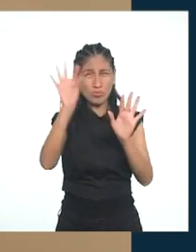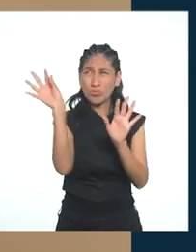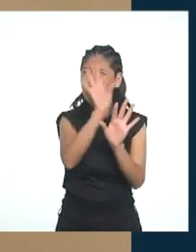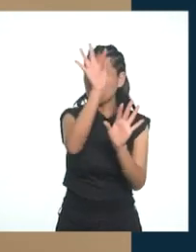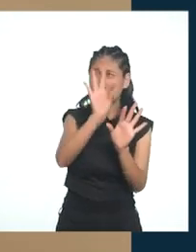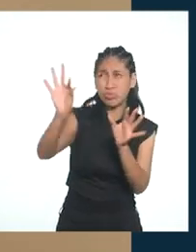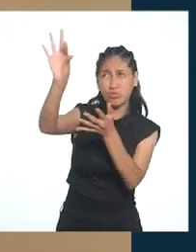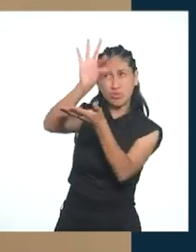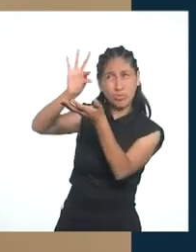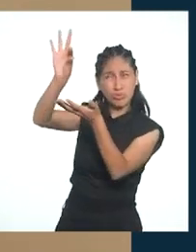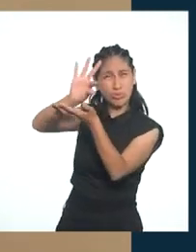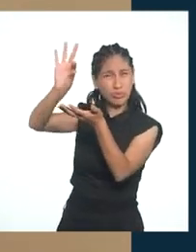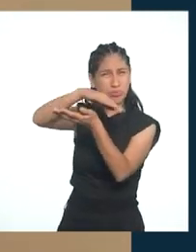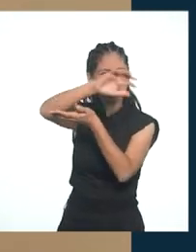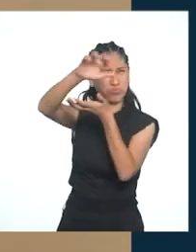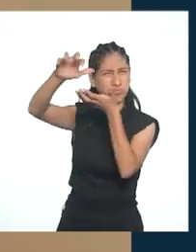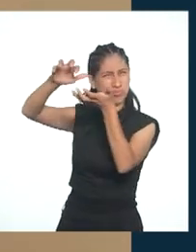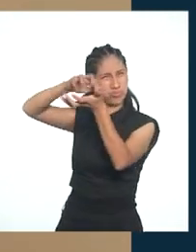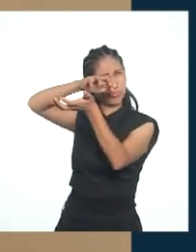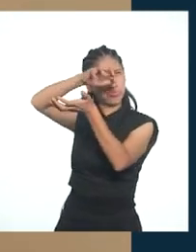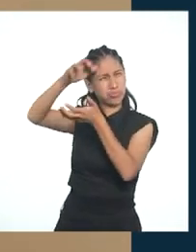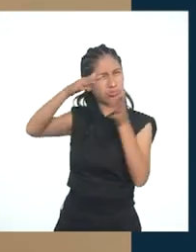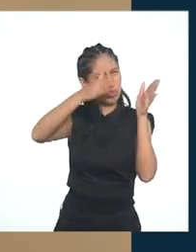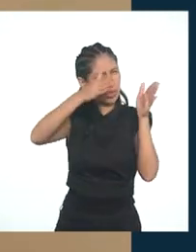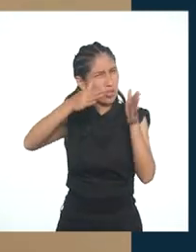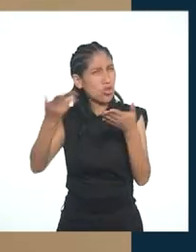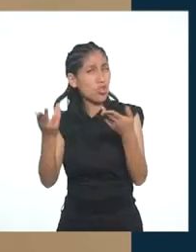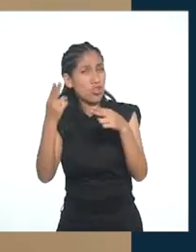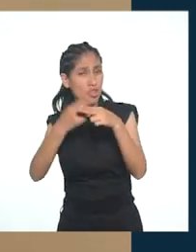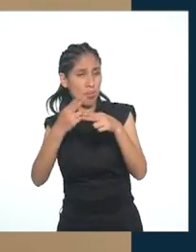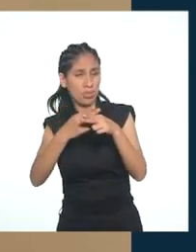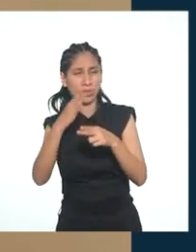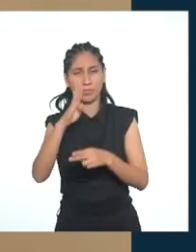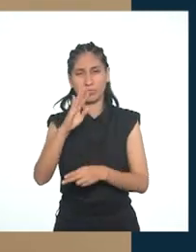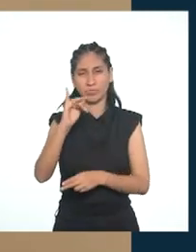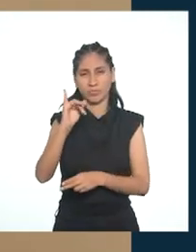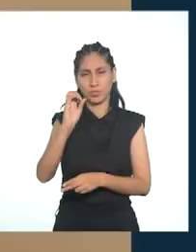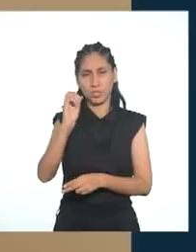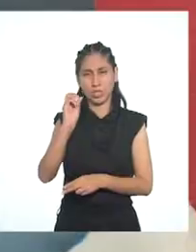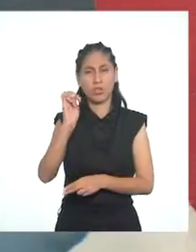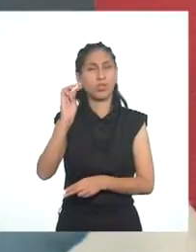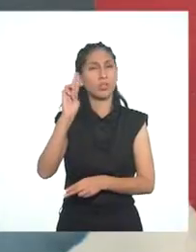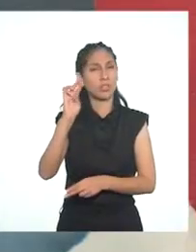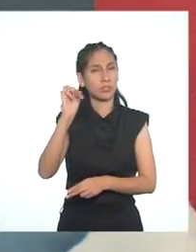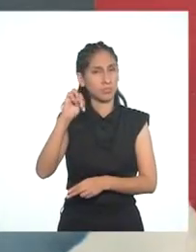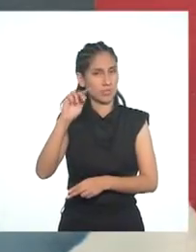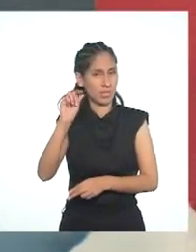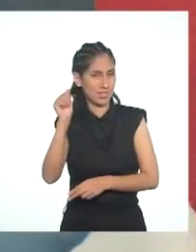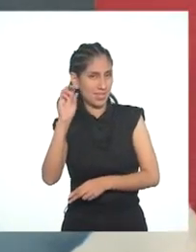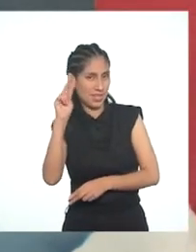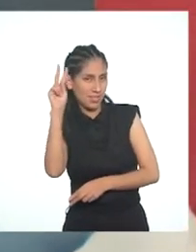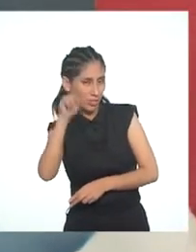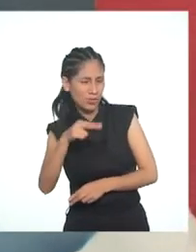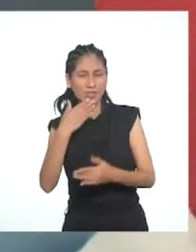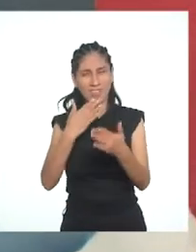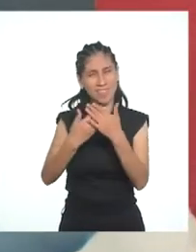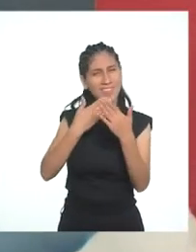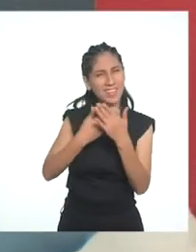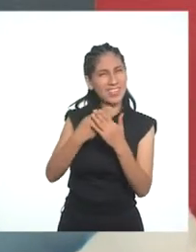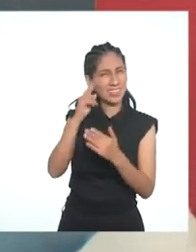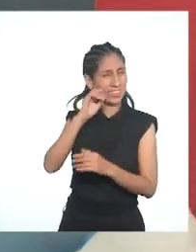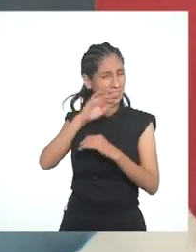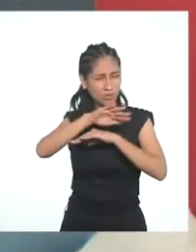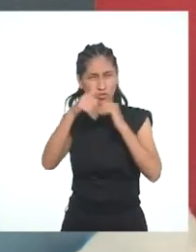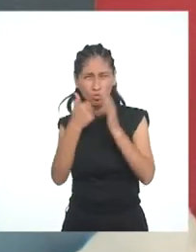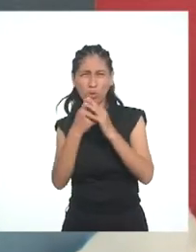ambiente. Este proceso se denomina biorremediación. Muchas gracias, profesora. Nuestra idea de